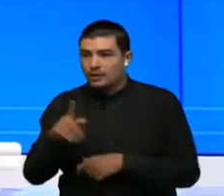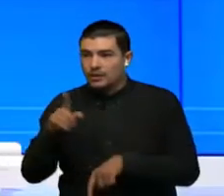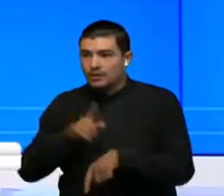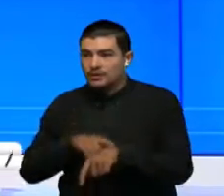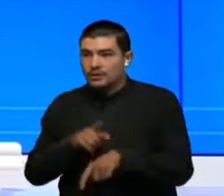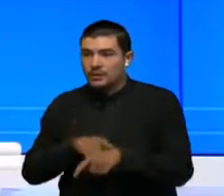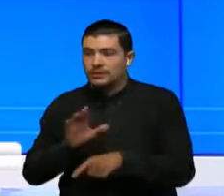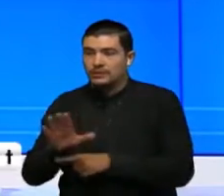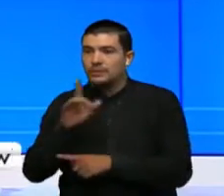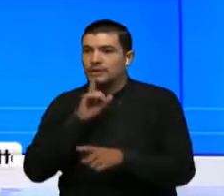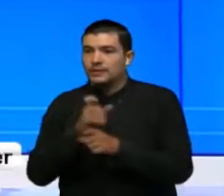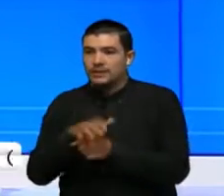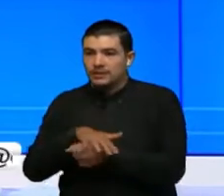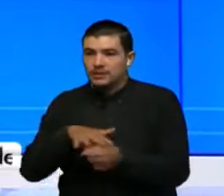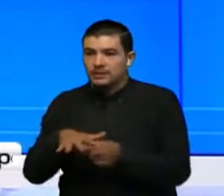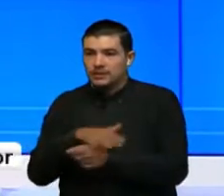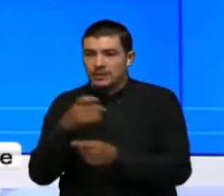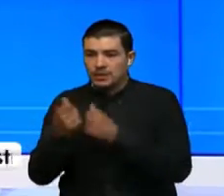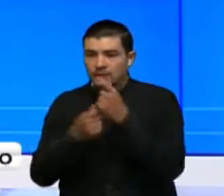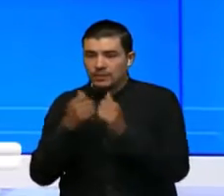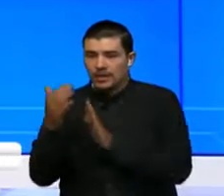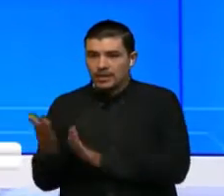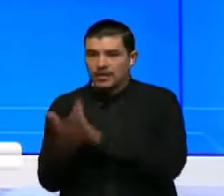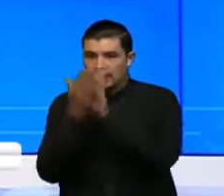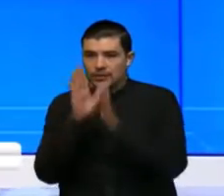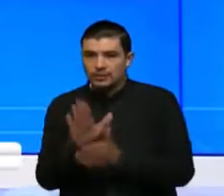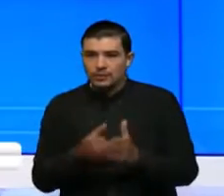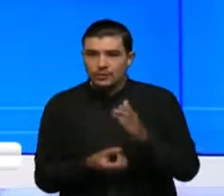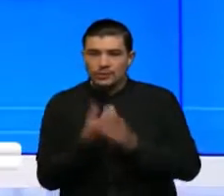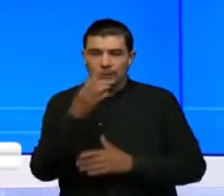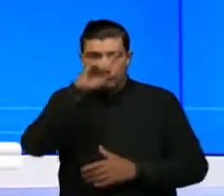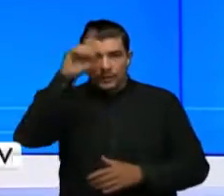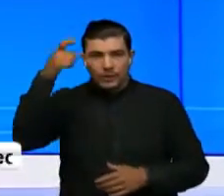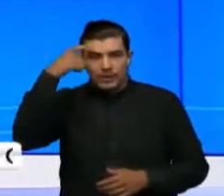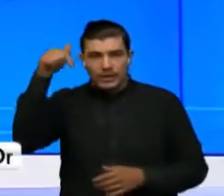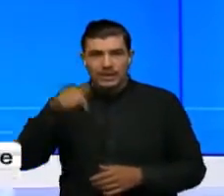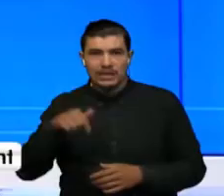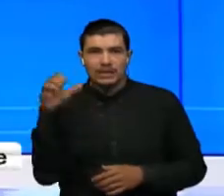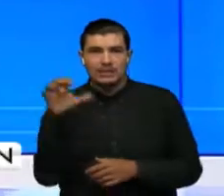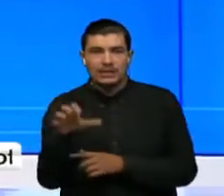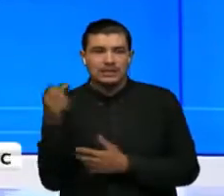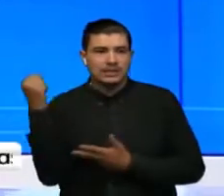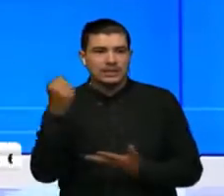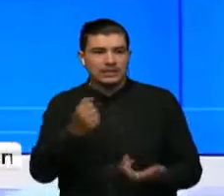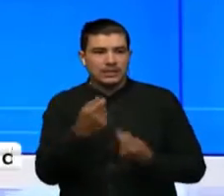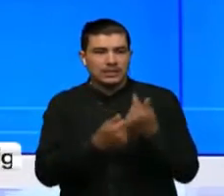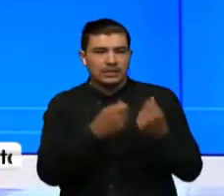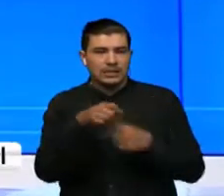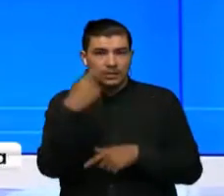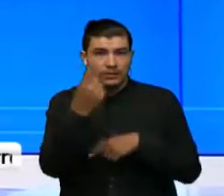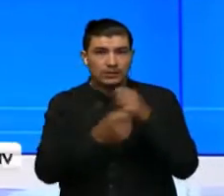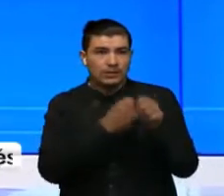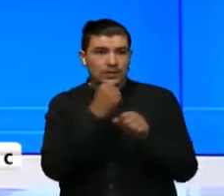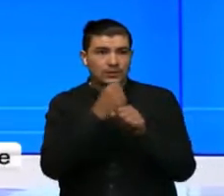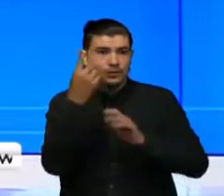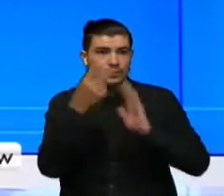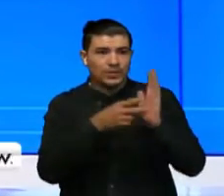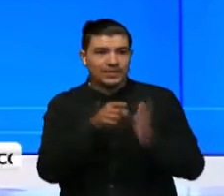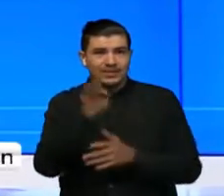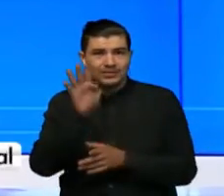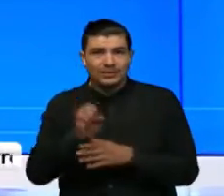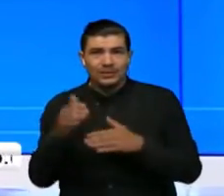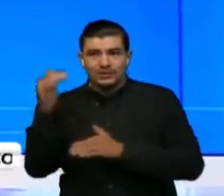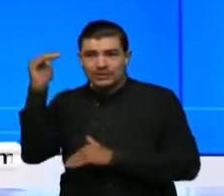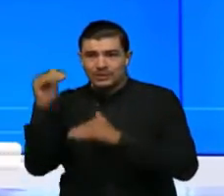es compleja es la situación económica que está afrontando el nuevo gobierno del país quien recibió un presupuesto para un año 2019 con un hueco de